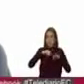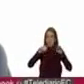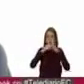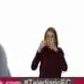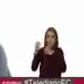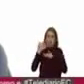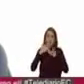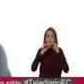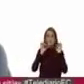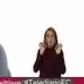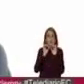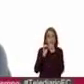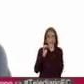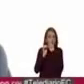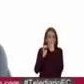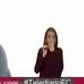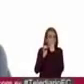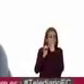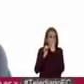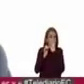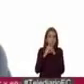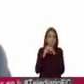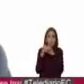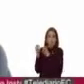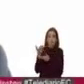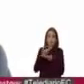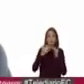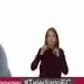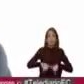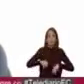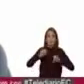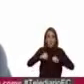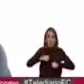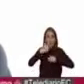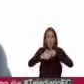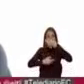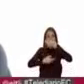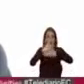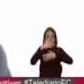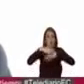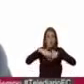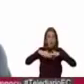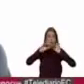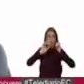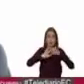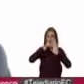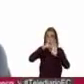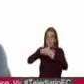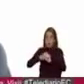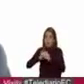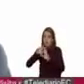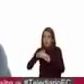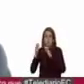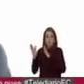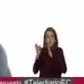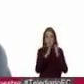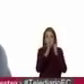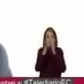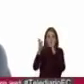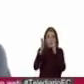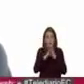por despidos o la fusión y eliminación de algunas instituciones públicas, pero la mayor parte por una reducción temporal de la jornada